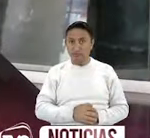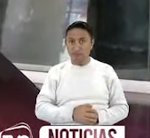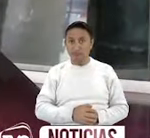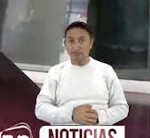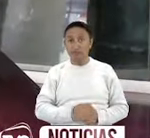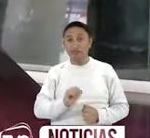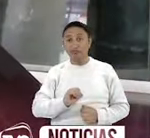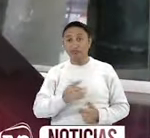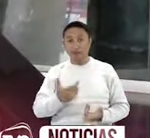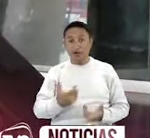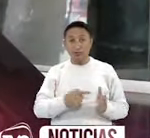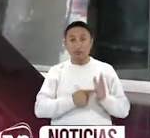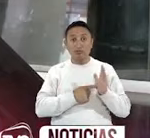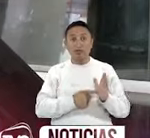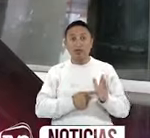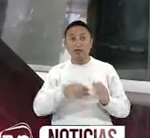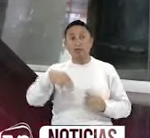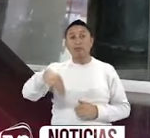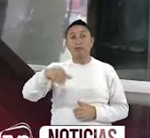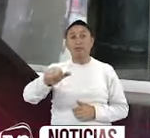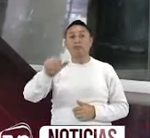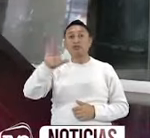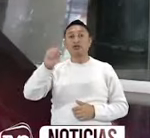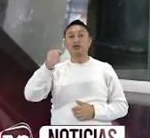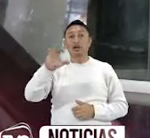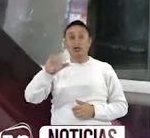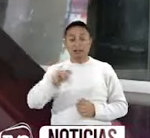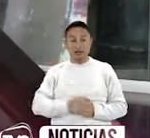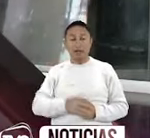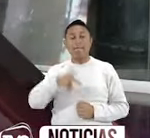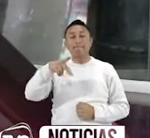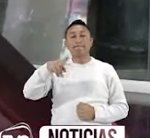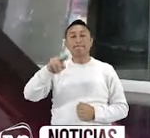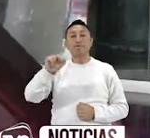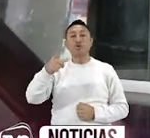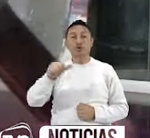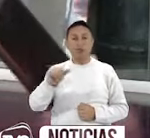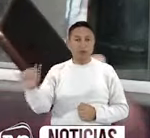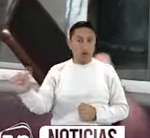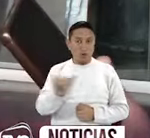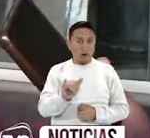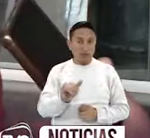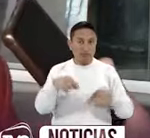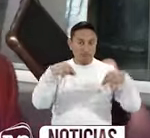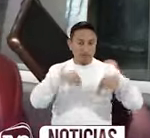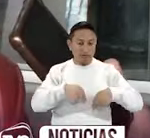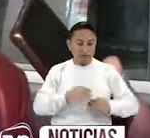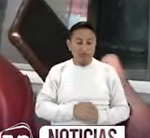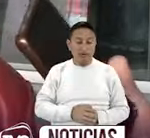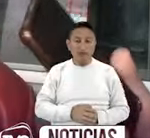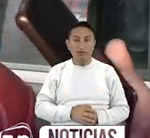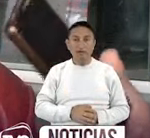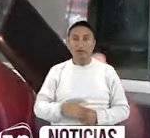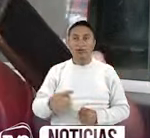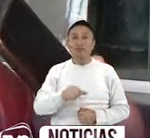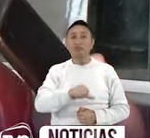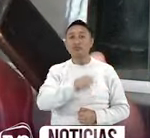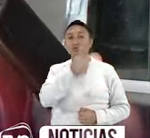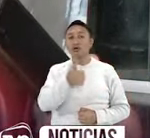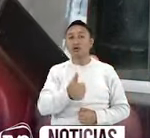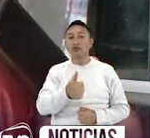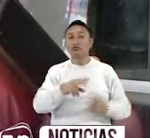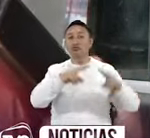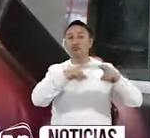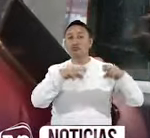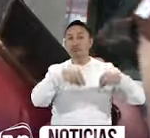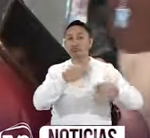en Metástasis y en Purga, también debería haber igual interés en el tratamiento de otros casos que están rezagados.